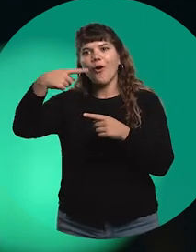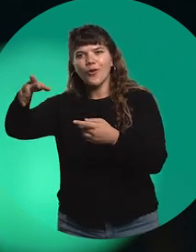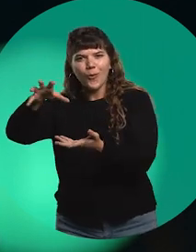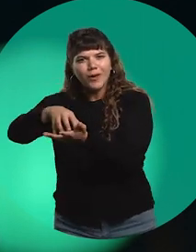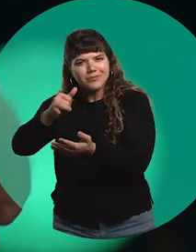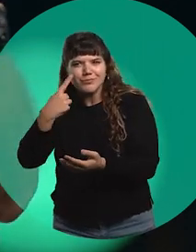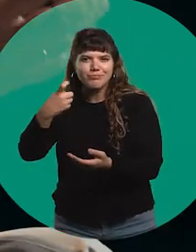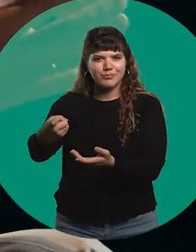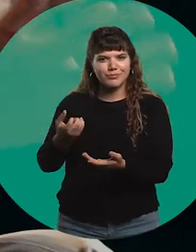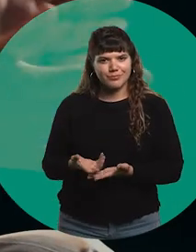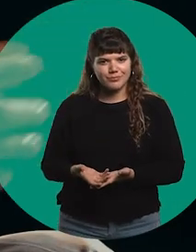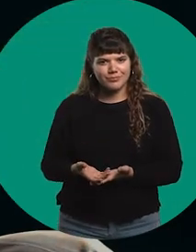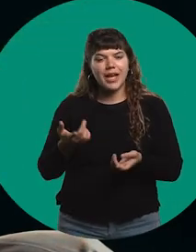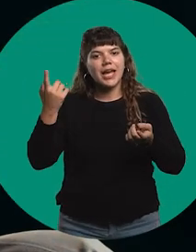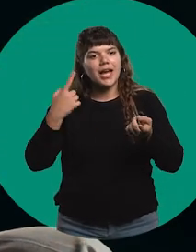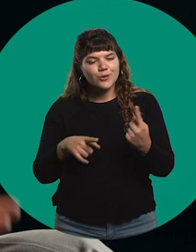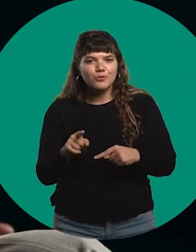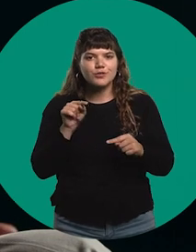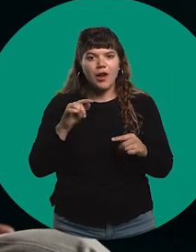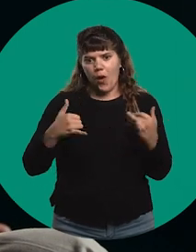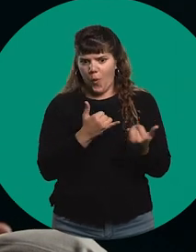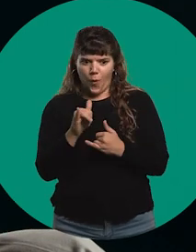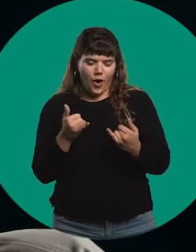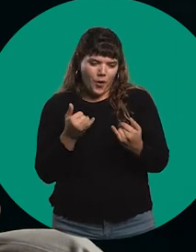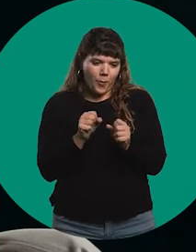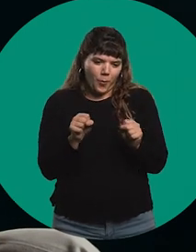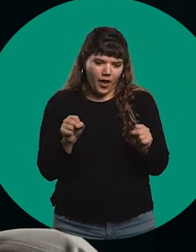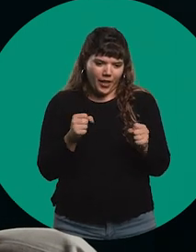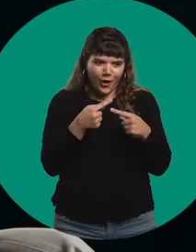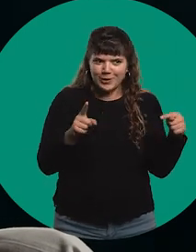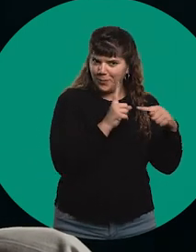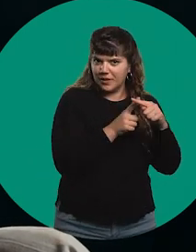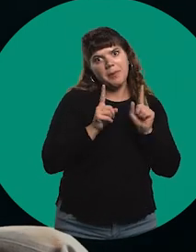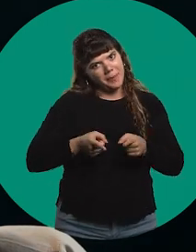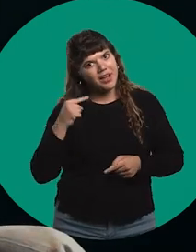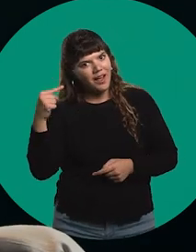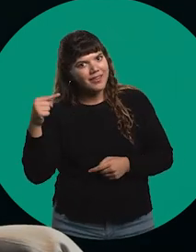Realmente uno, ojo, el juego puede sacar lo mejor y lo peor de cada uno. juego,